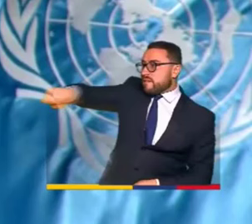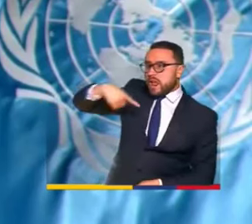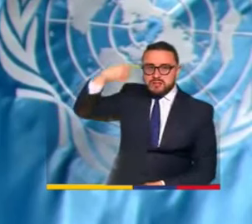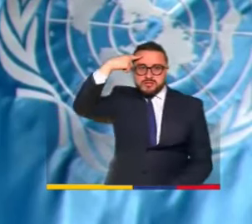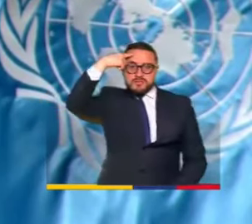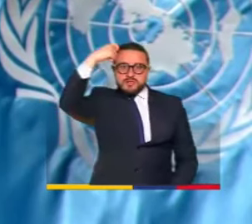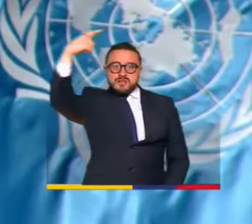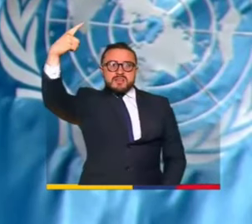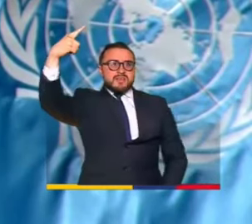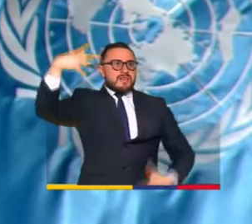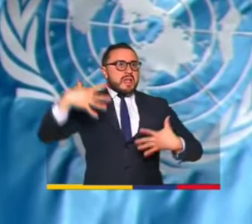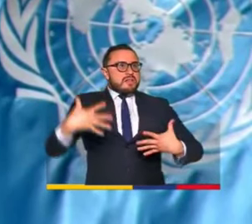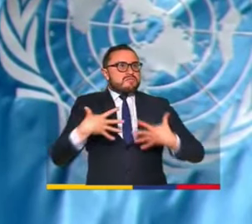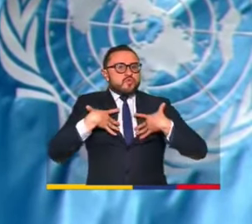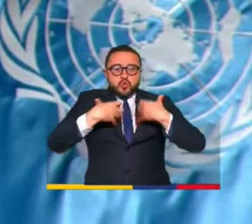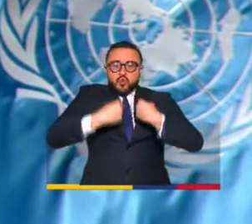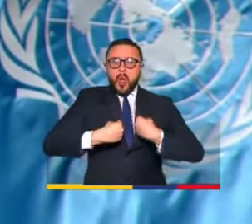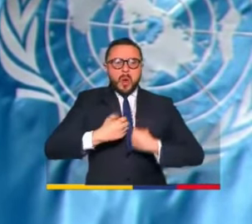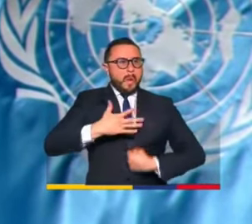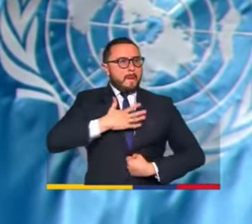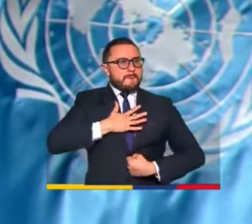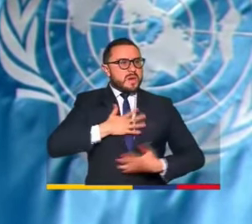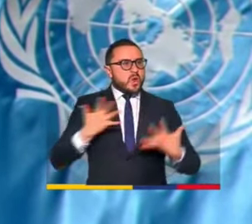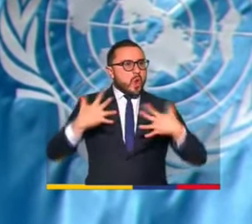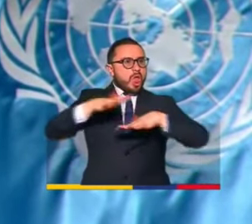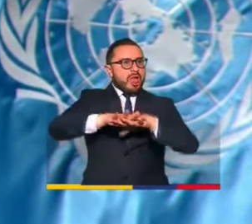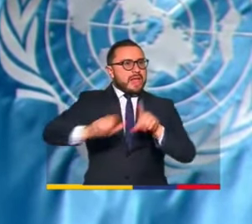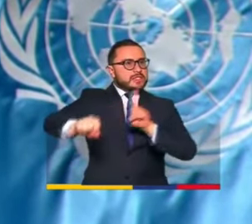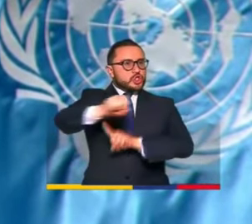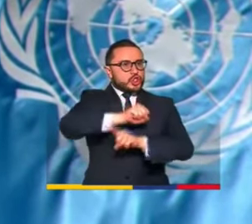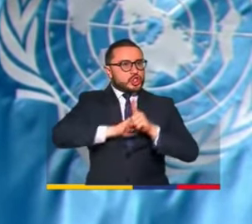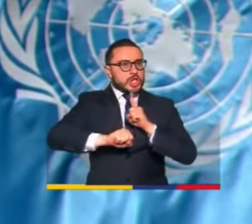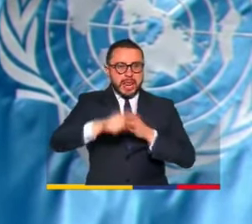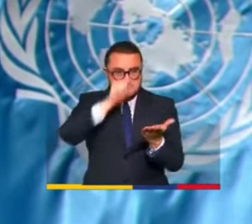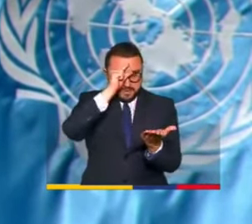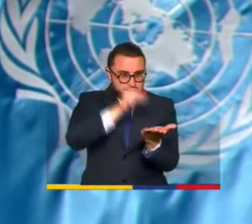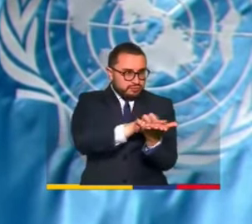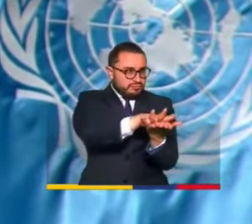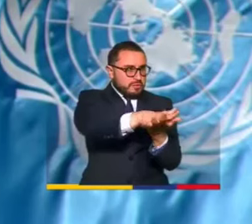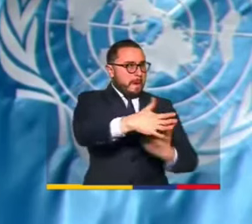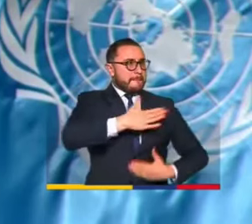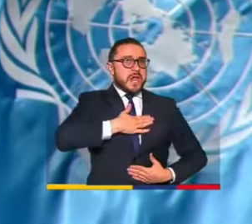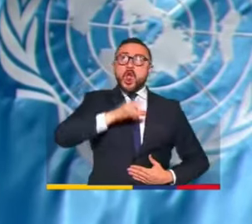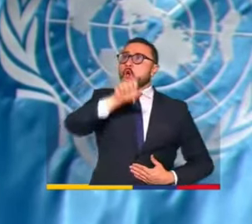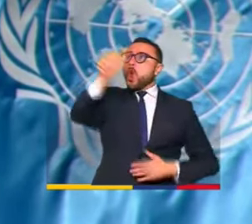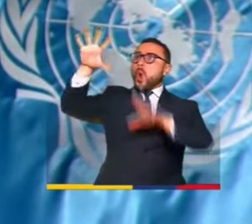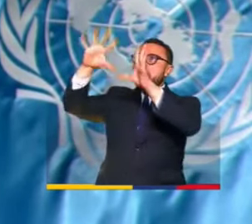de redes y de inteligencia sin vida, escaparse a Marte en sus naves